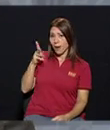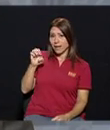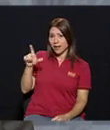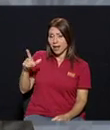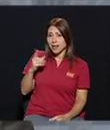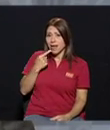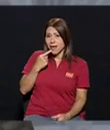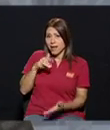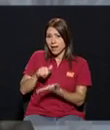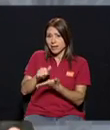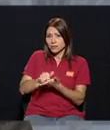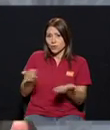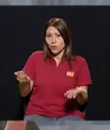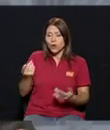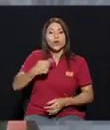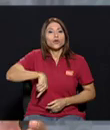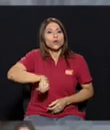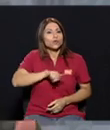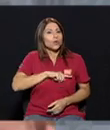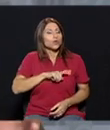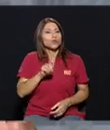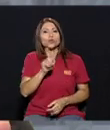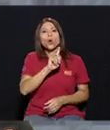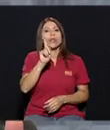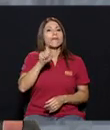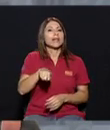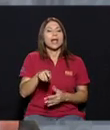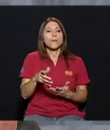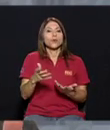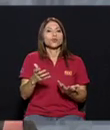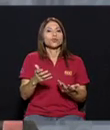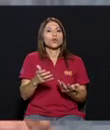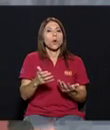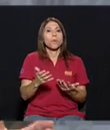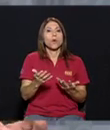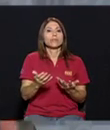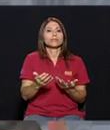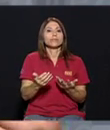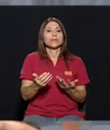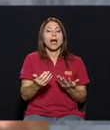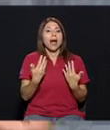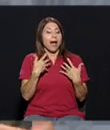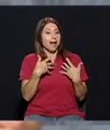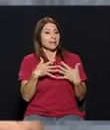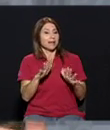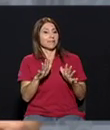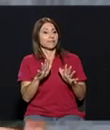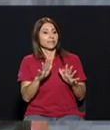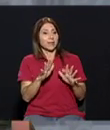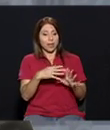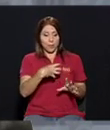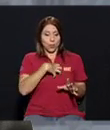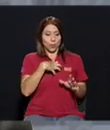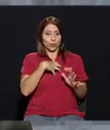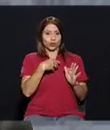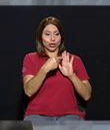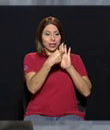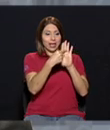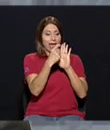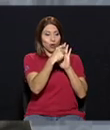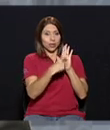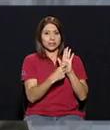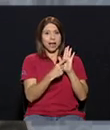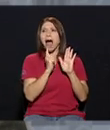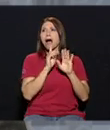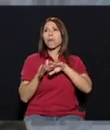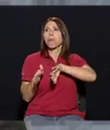a ello. Bueno, no deberíamos nosotros prescindir de esos indicadores fabricados por las universidades. Eso es